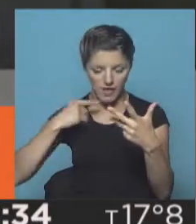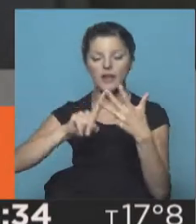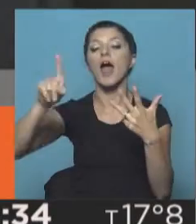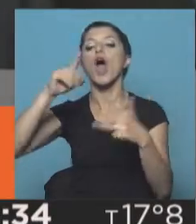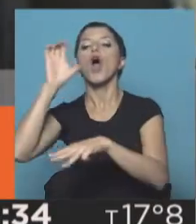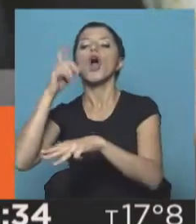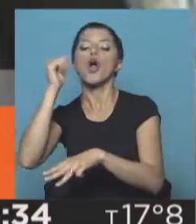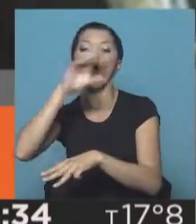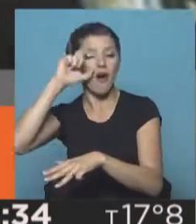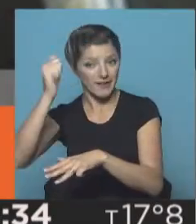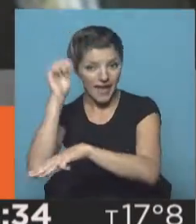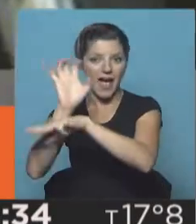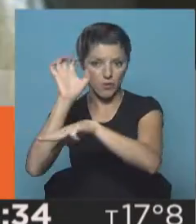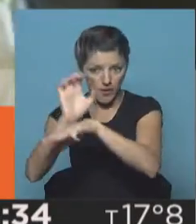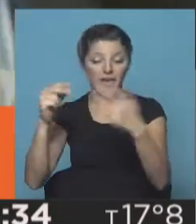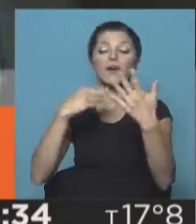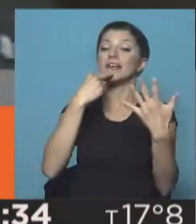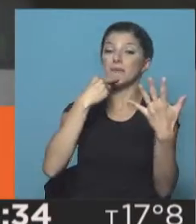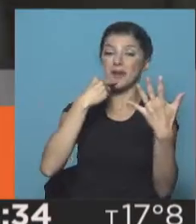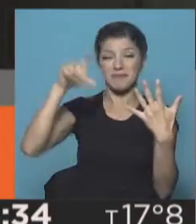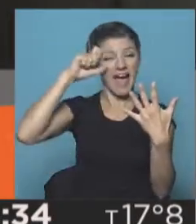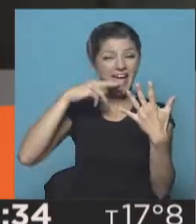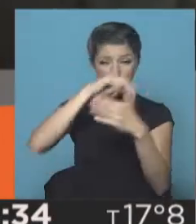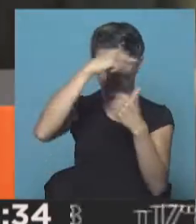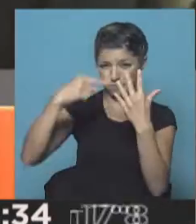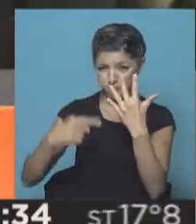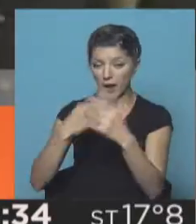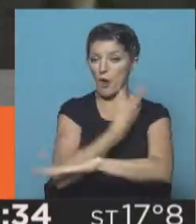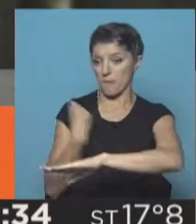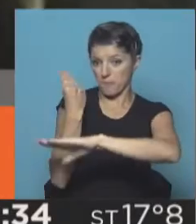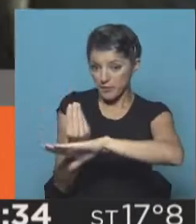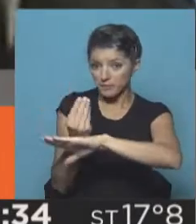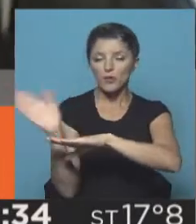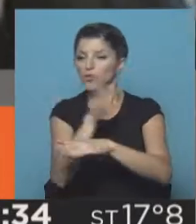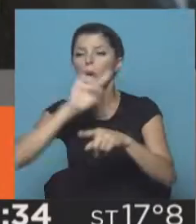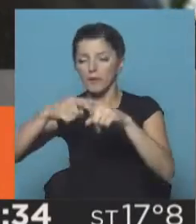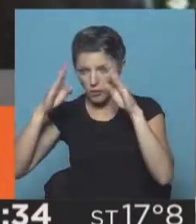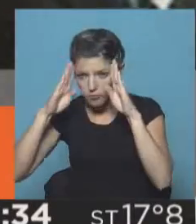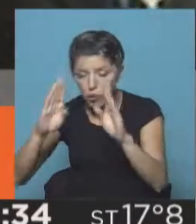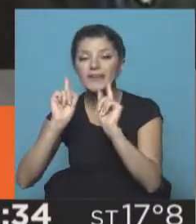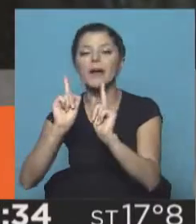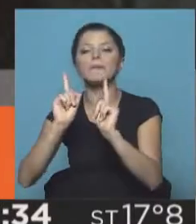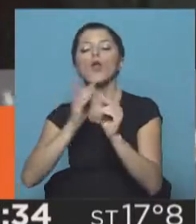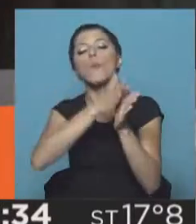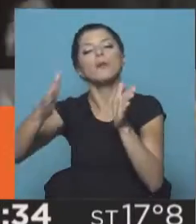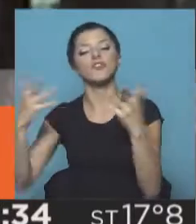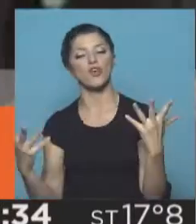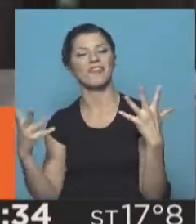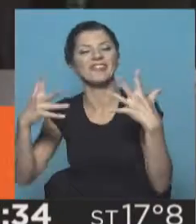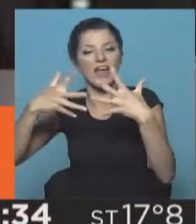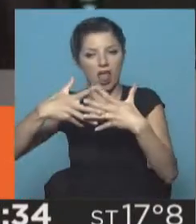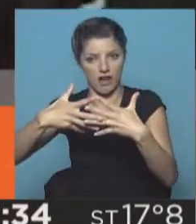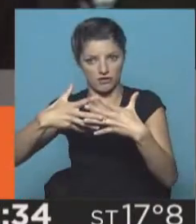Ecuador y Evo Morales en Bolivia, entre otros gobernantes con proyectos políticos afines y procesos de integración regional a nivel